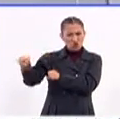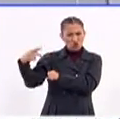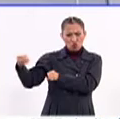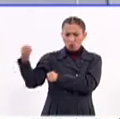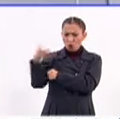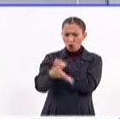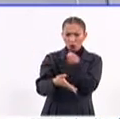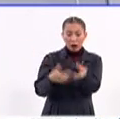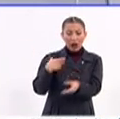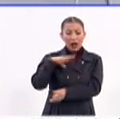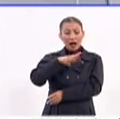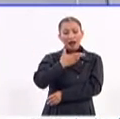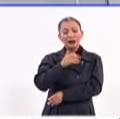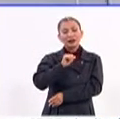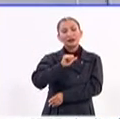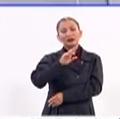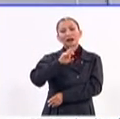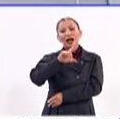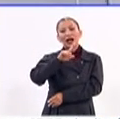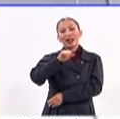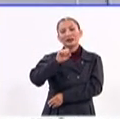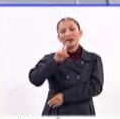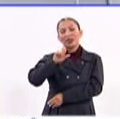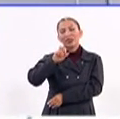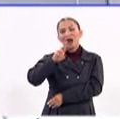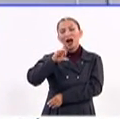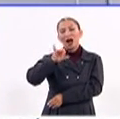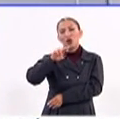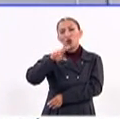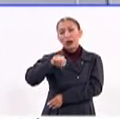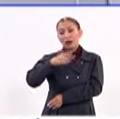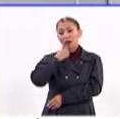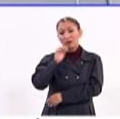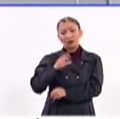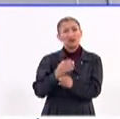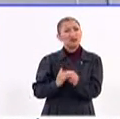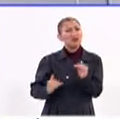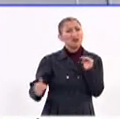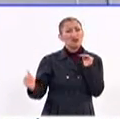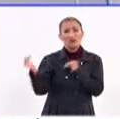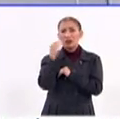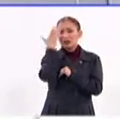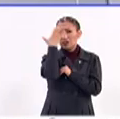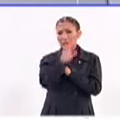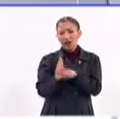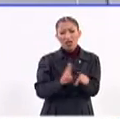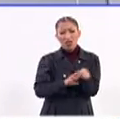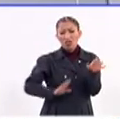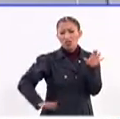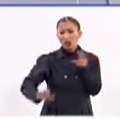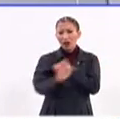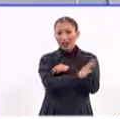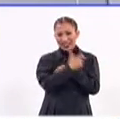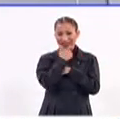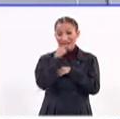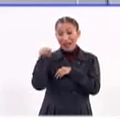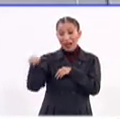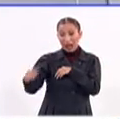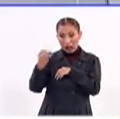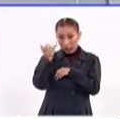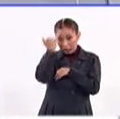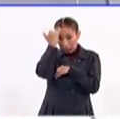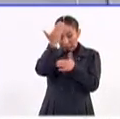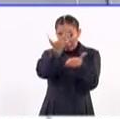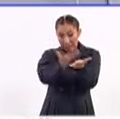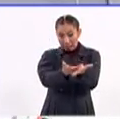Darwin. Charles Darwin, como lo mencioné, es un gran naturalista británico. Él fue quien